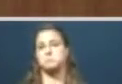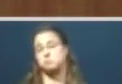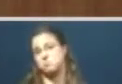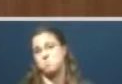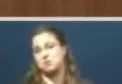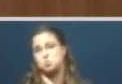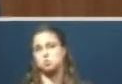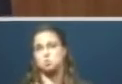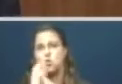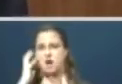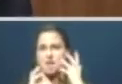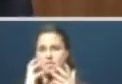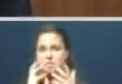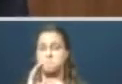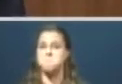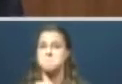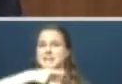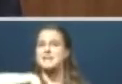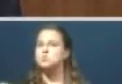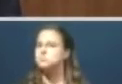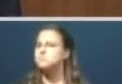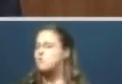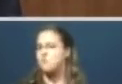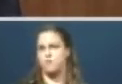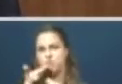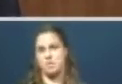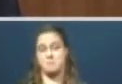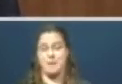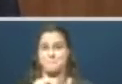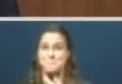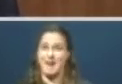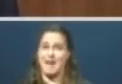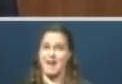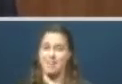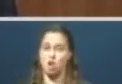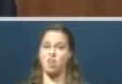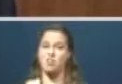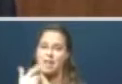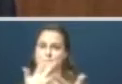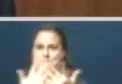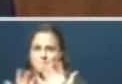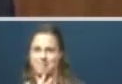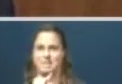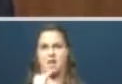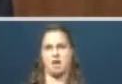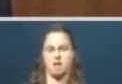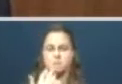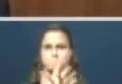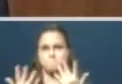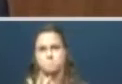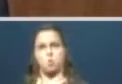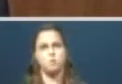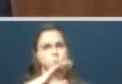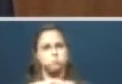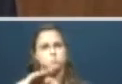en todo caso para nosotros es crucial que la planificación nacional impulse un mix energético diversificado en el que se